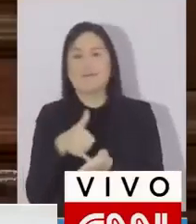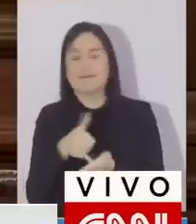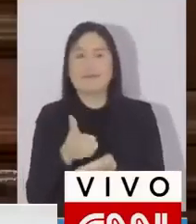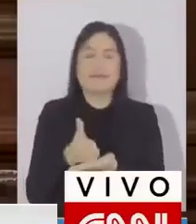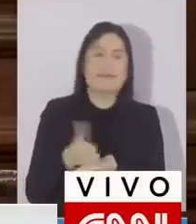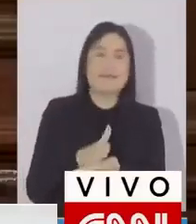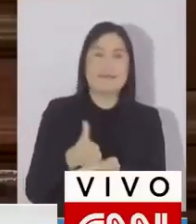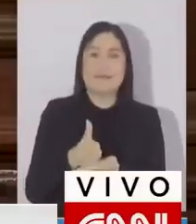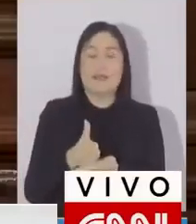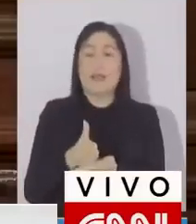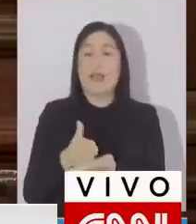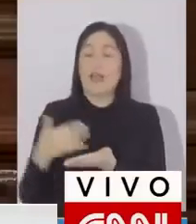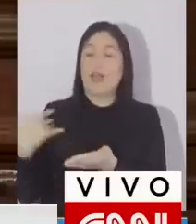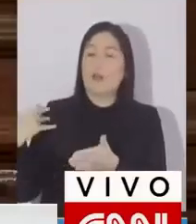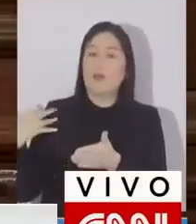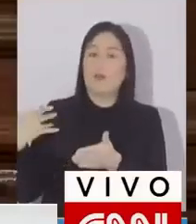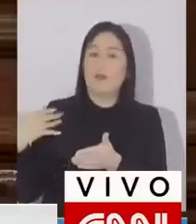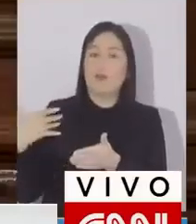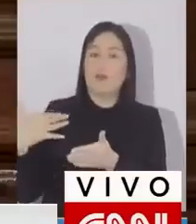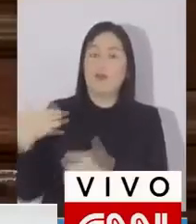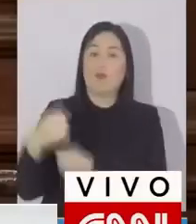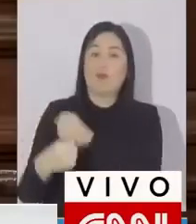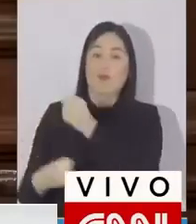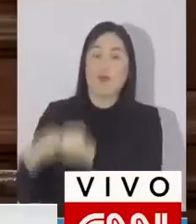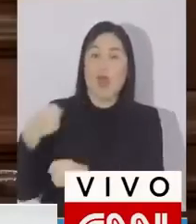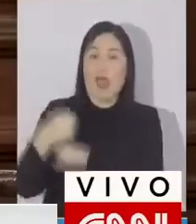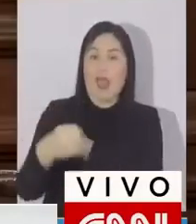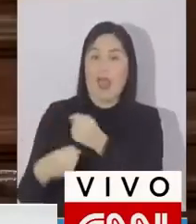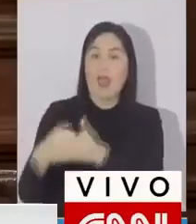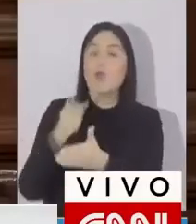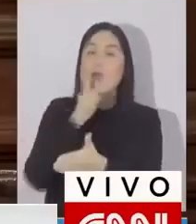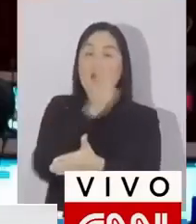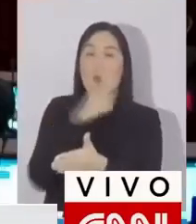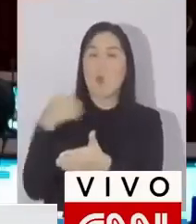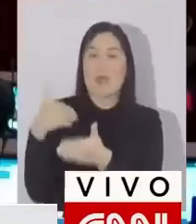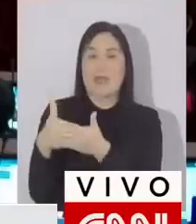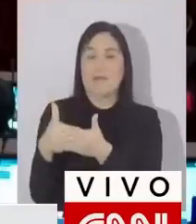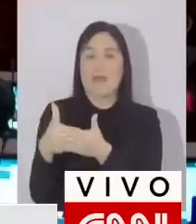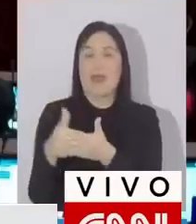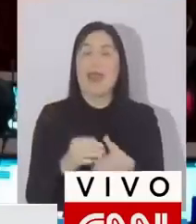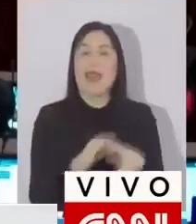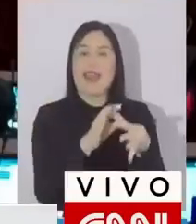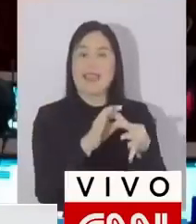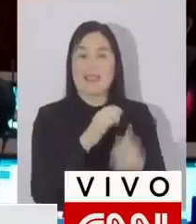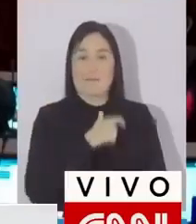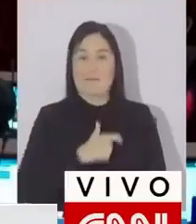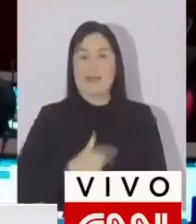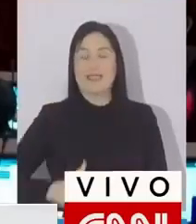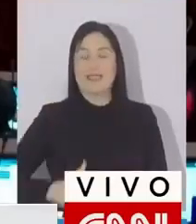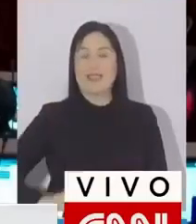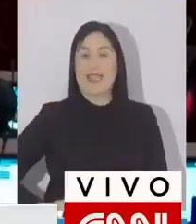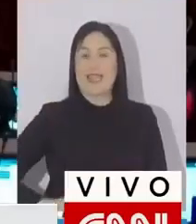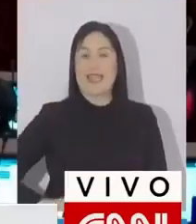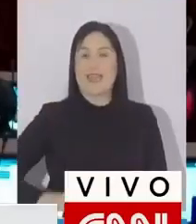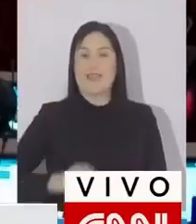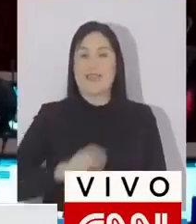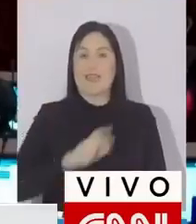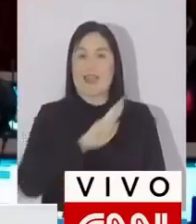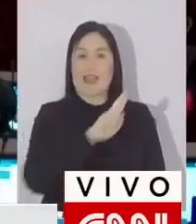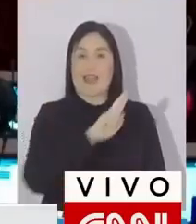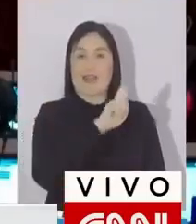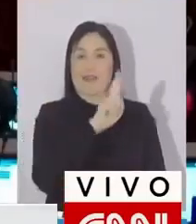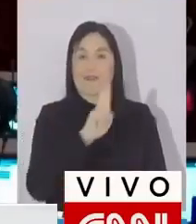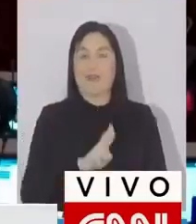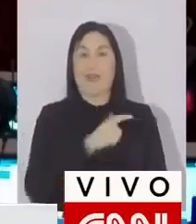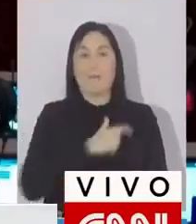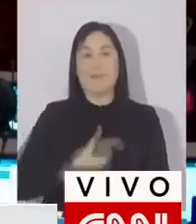devenir de nuestro país en los últimos años Quiero agradecer al presidente de la república al presidente del senado al presidente de la